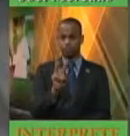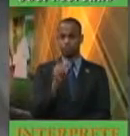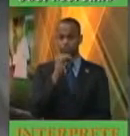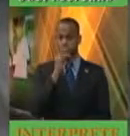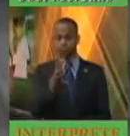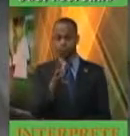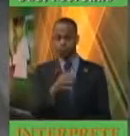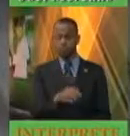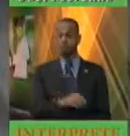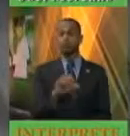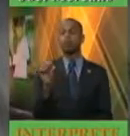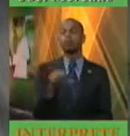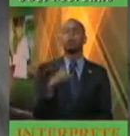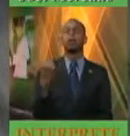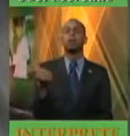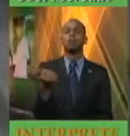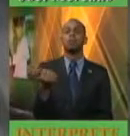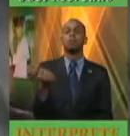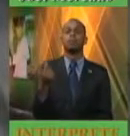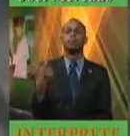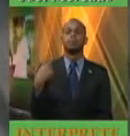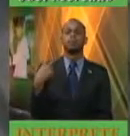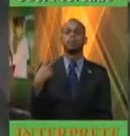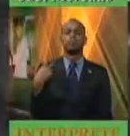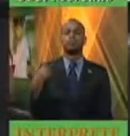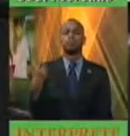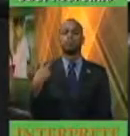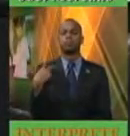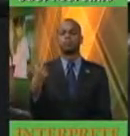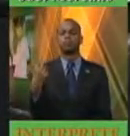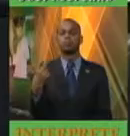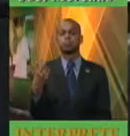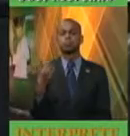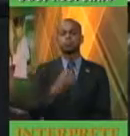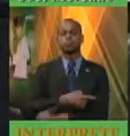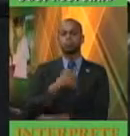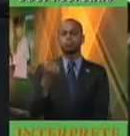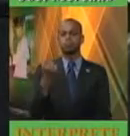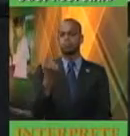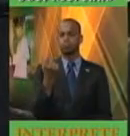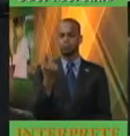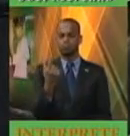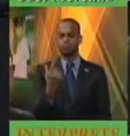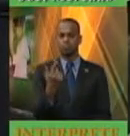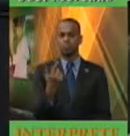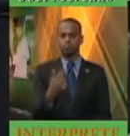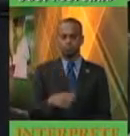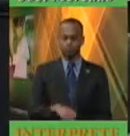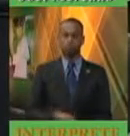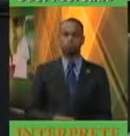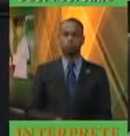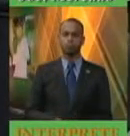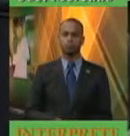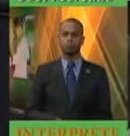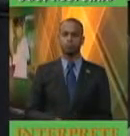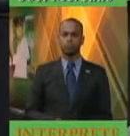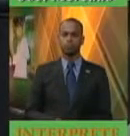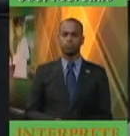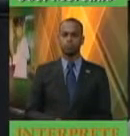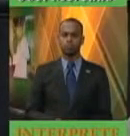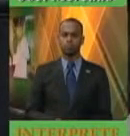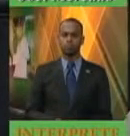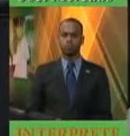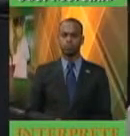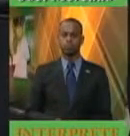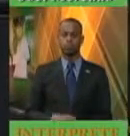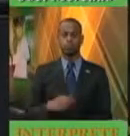de mayo. Sí. Y la de María Trinidad Sánchez, el día 11. Y Andrea, ¿verdad? Así es. Y miren,